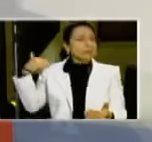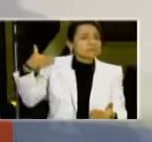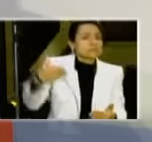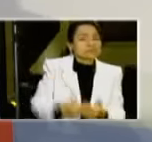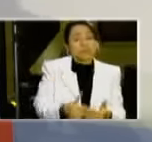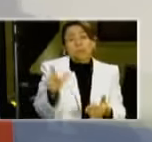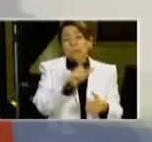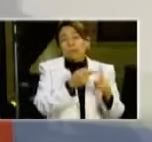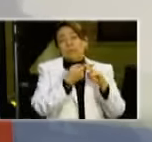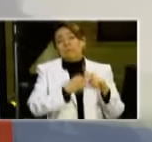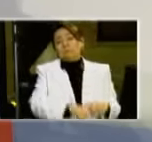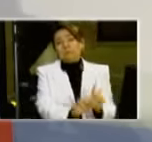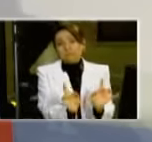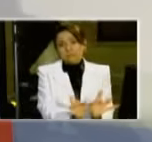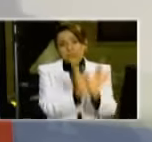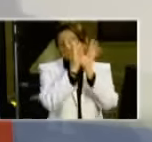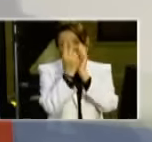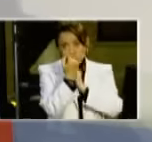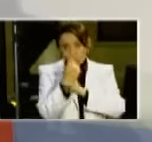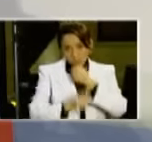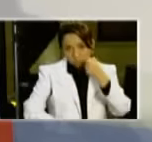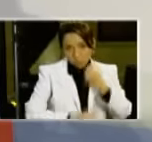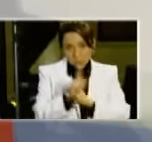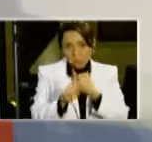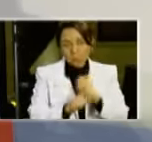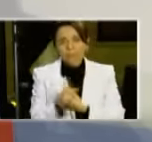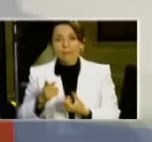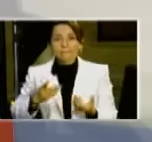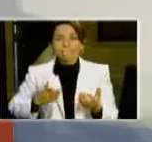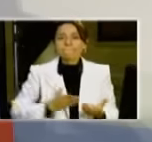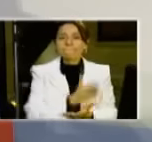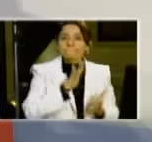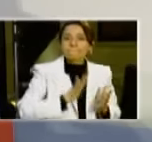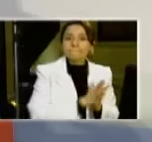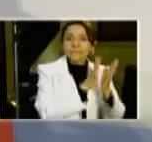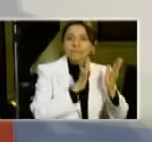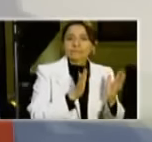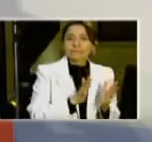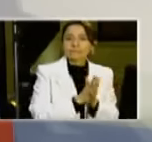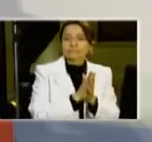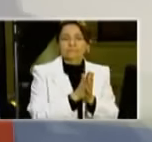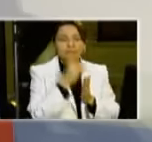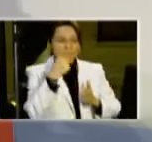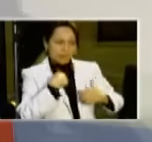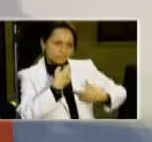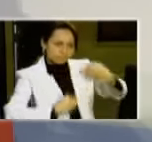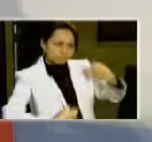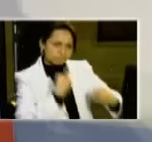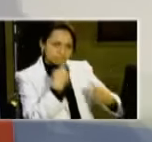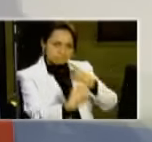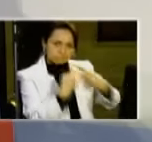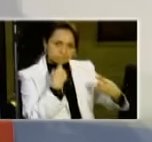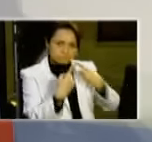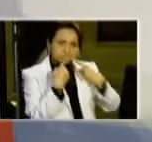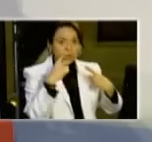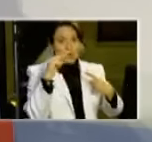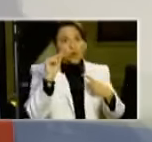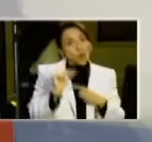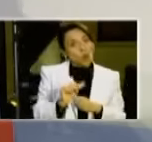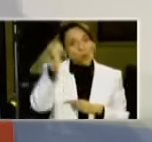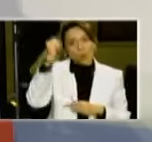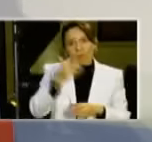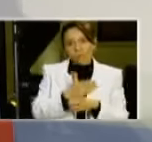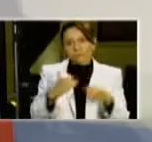el escenario es la Corte Internacional de Justicia y no un enfrentamiento armado. Somos de lejos el continente que ha tenido menos